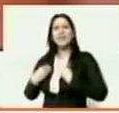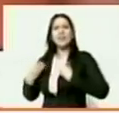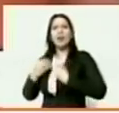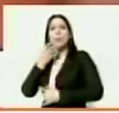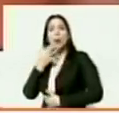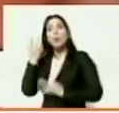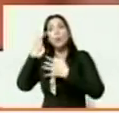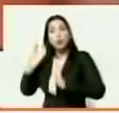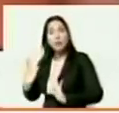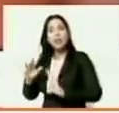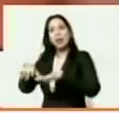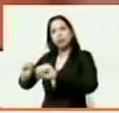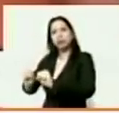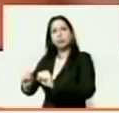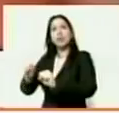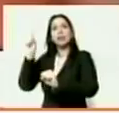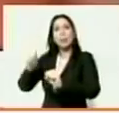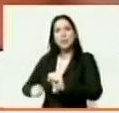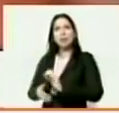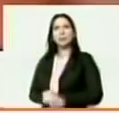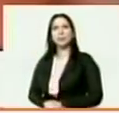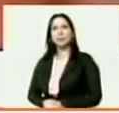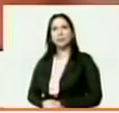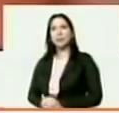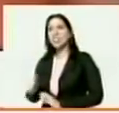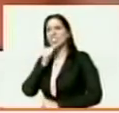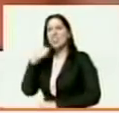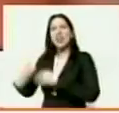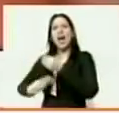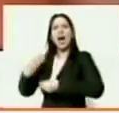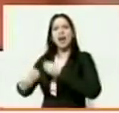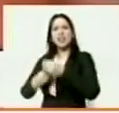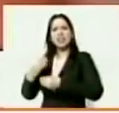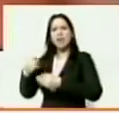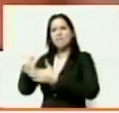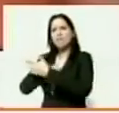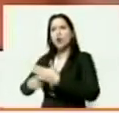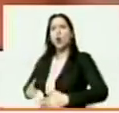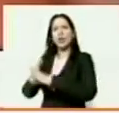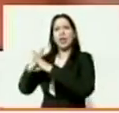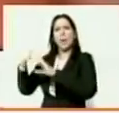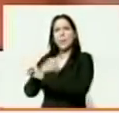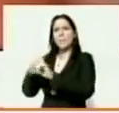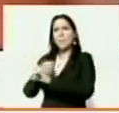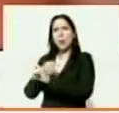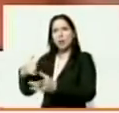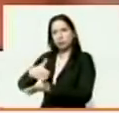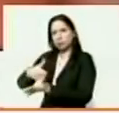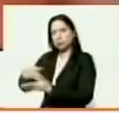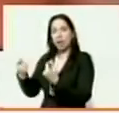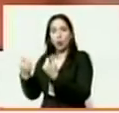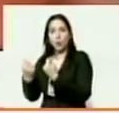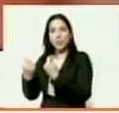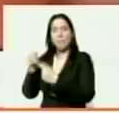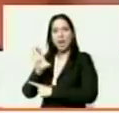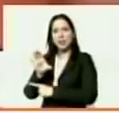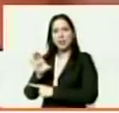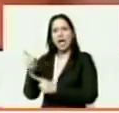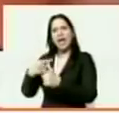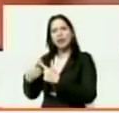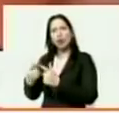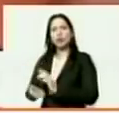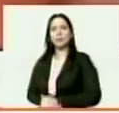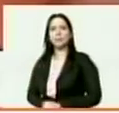posibilidad de una invasión, sino que también es quien aplica el bloqueo y el sabotaje a la economía de su país. En ese